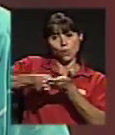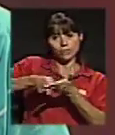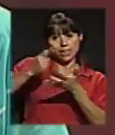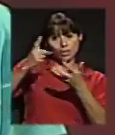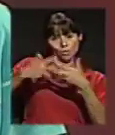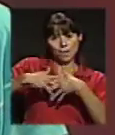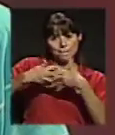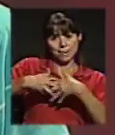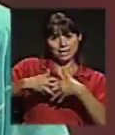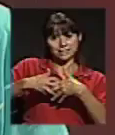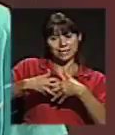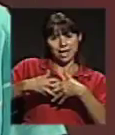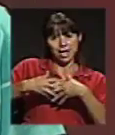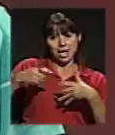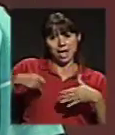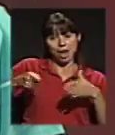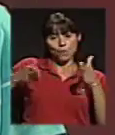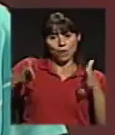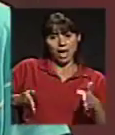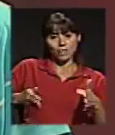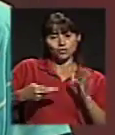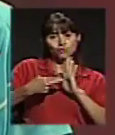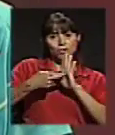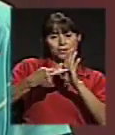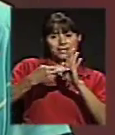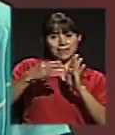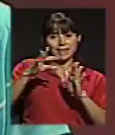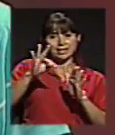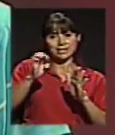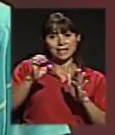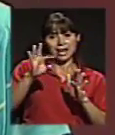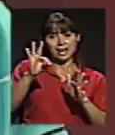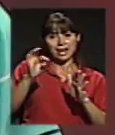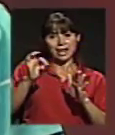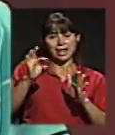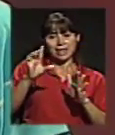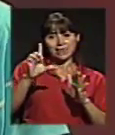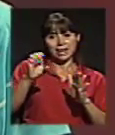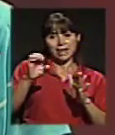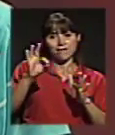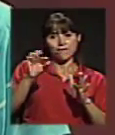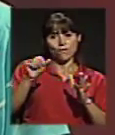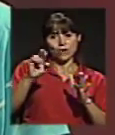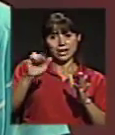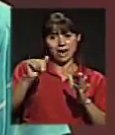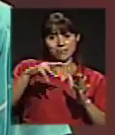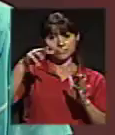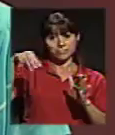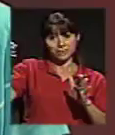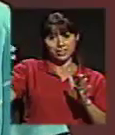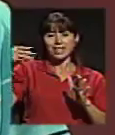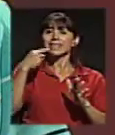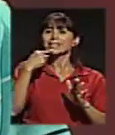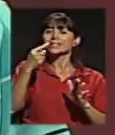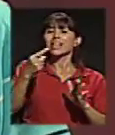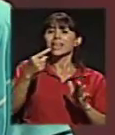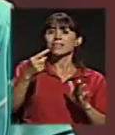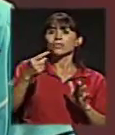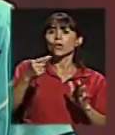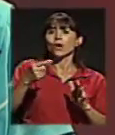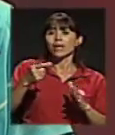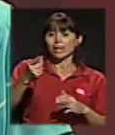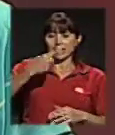de abogados, representantes de Telefónica, diciendo que lo que nosotros habíamos manifestado,